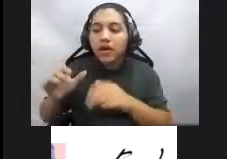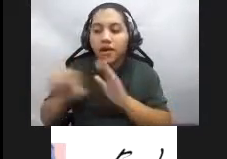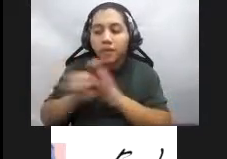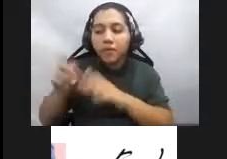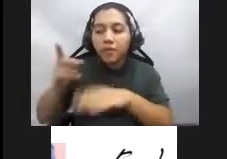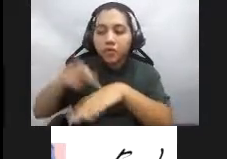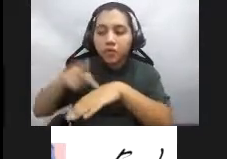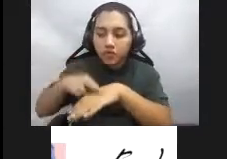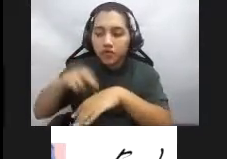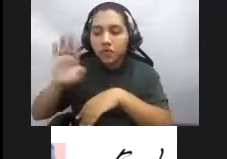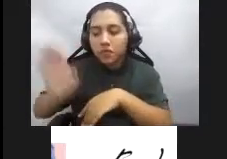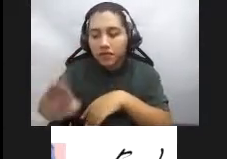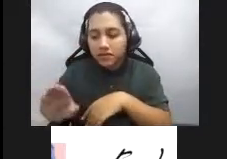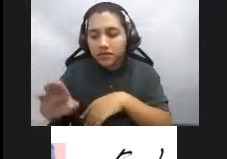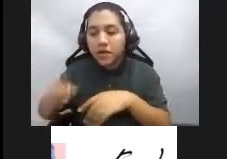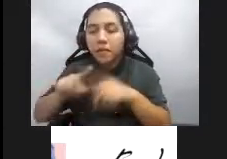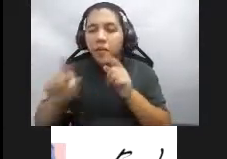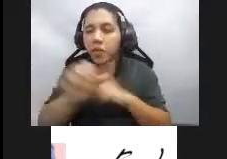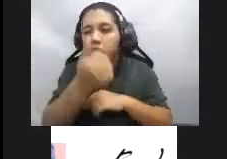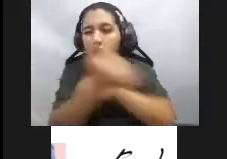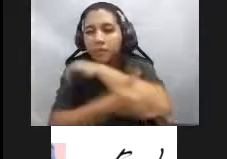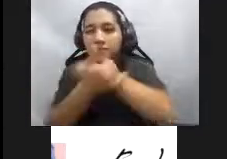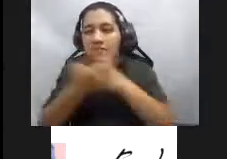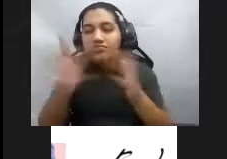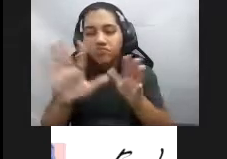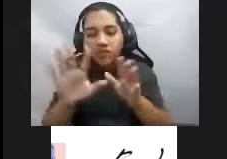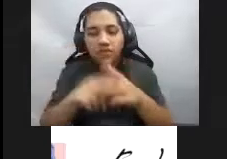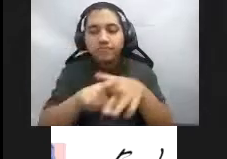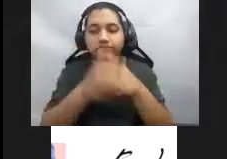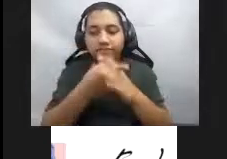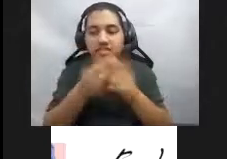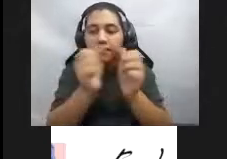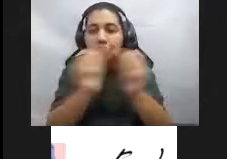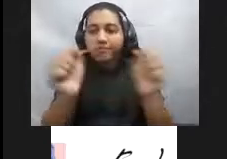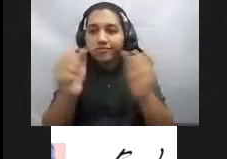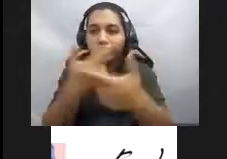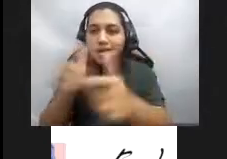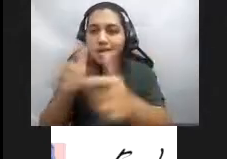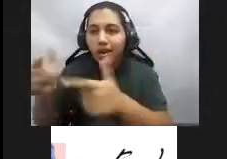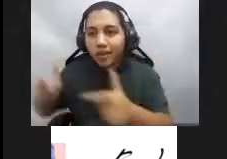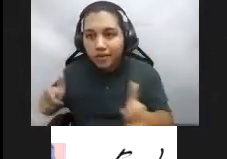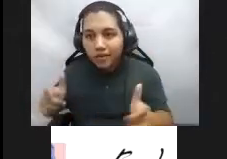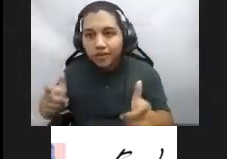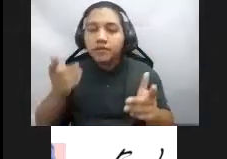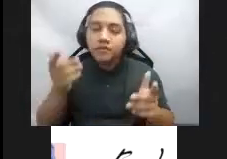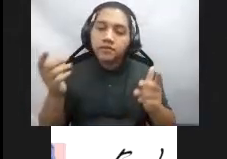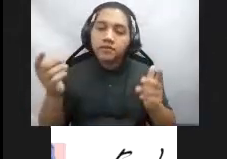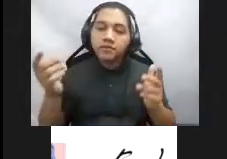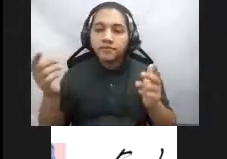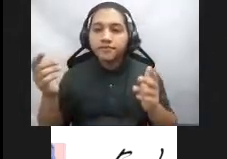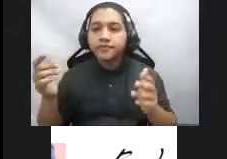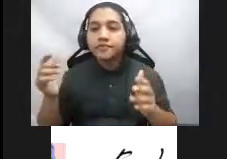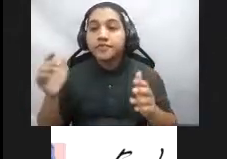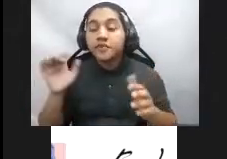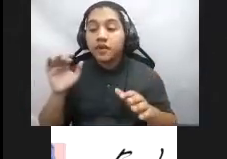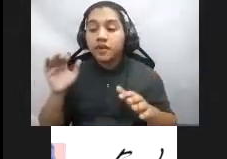Ya se había finalizado esa trata de tráfico de esclavos africanos. Y muchos de estos